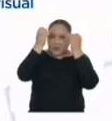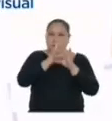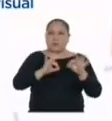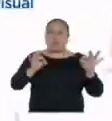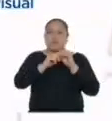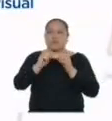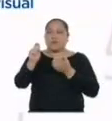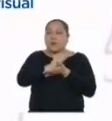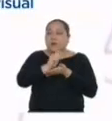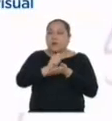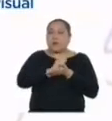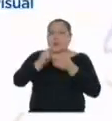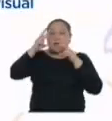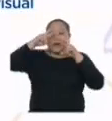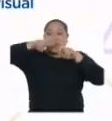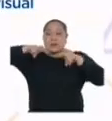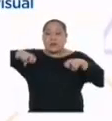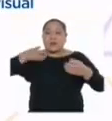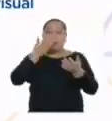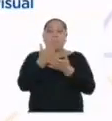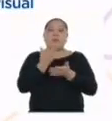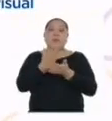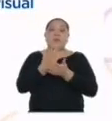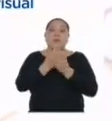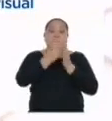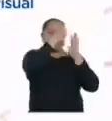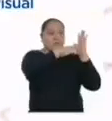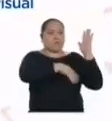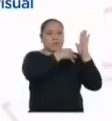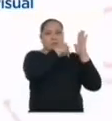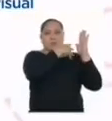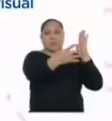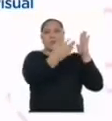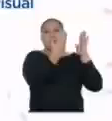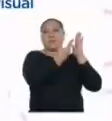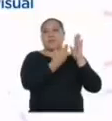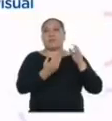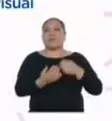información de la indagación que hemos hecho para elaborar un organizador visual.